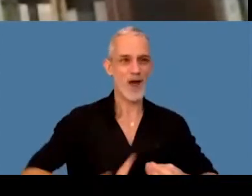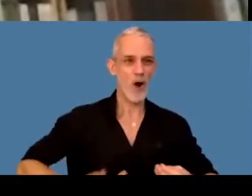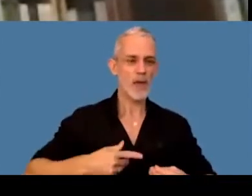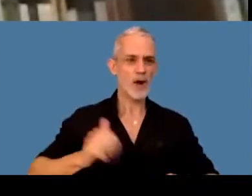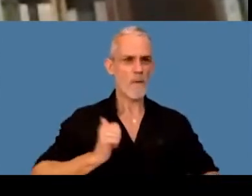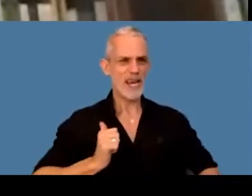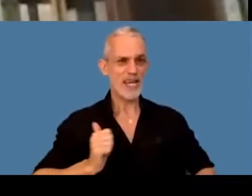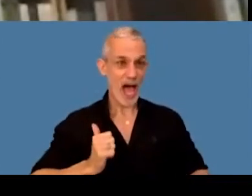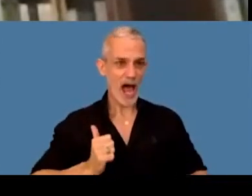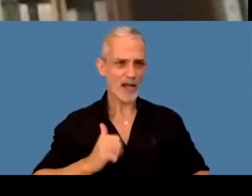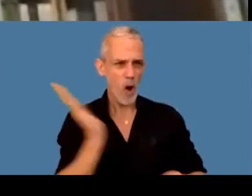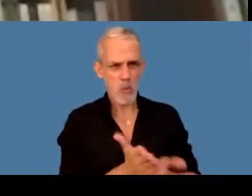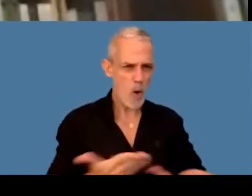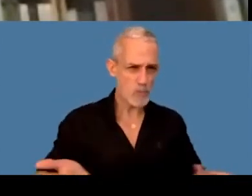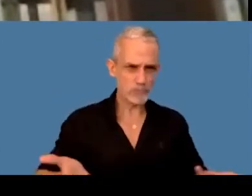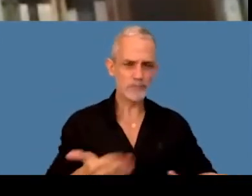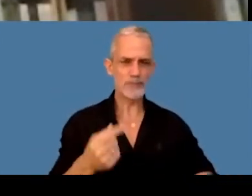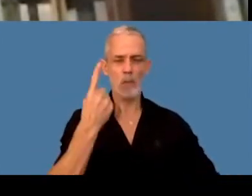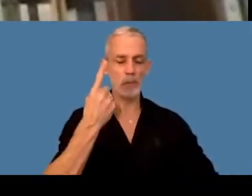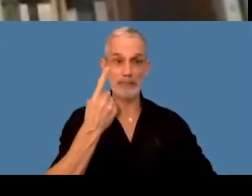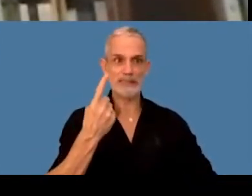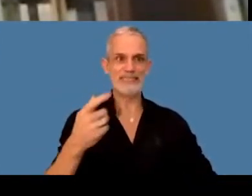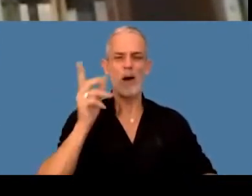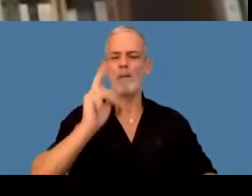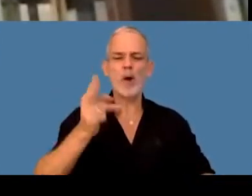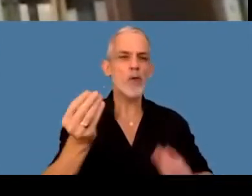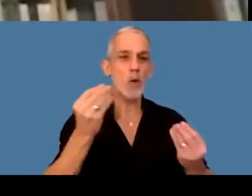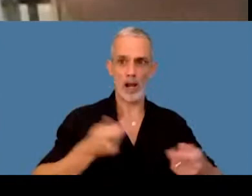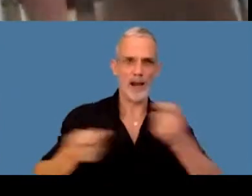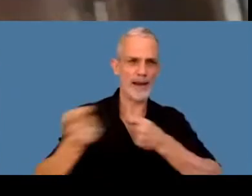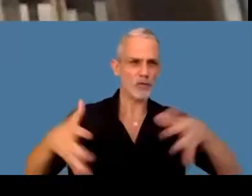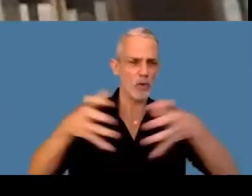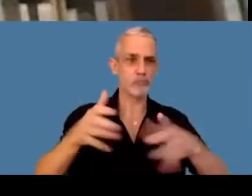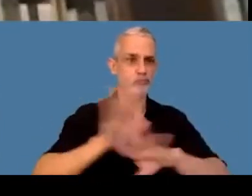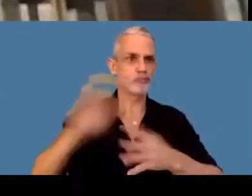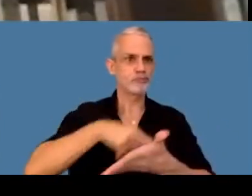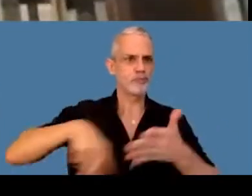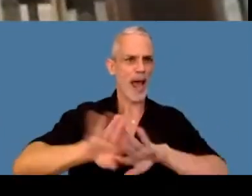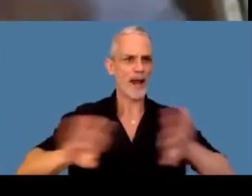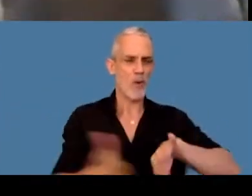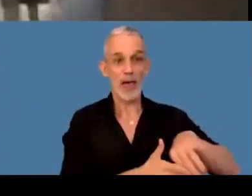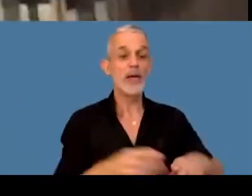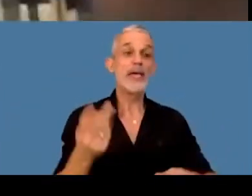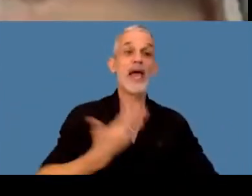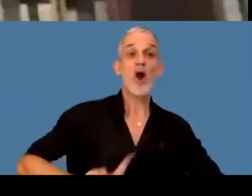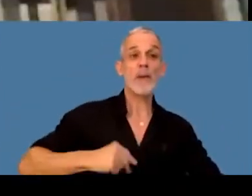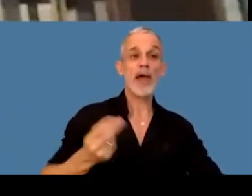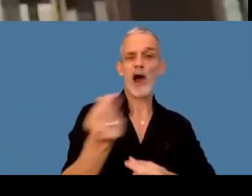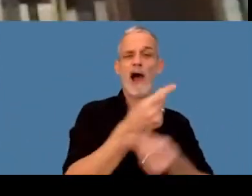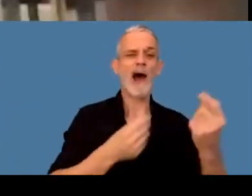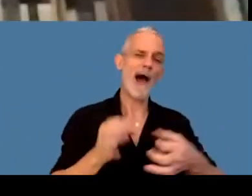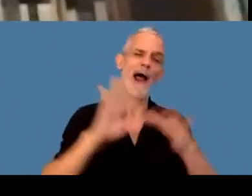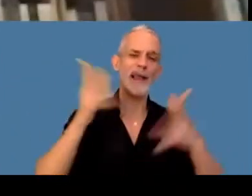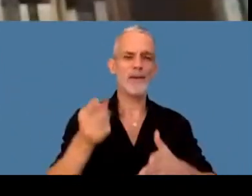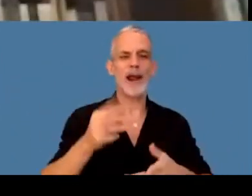gobiernos golpistas, una de las primeras cosas que prohibieron fue la negociación colectiva. Y los gobiernos neoliberales no la prohíben